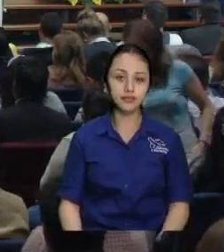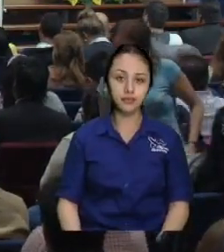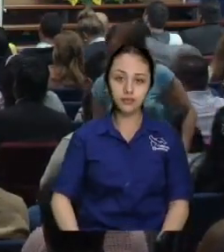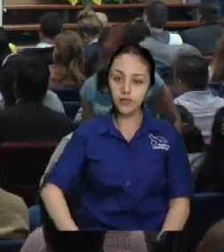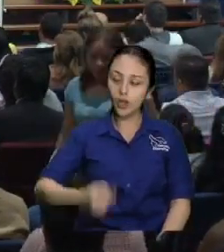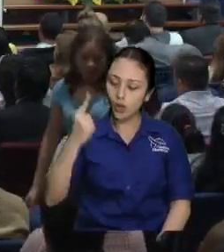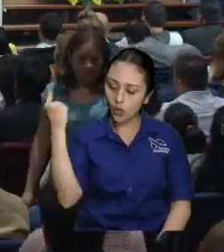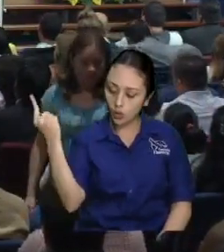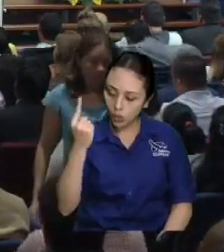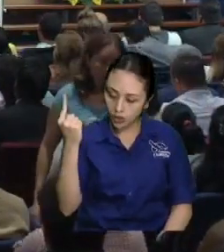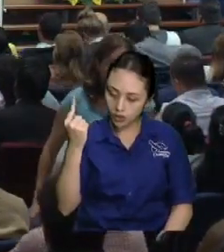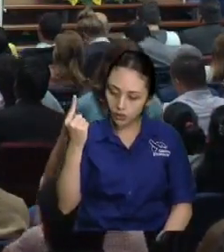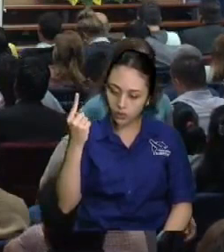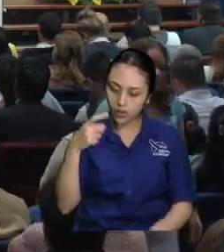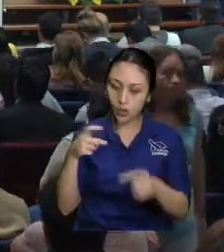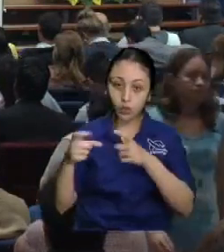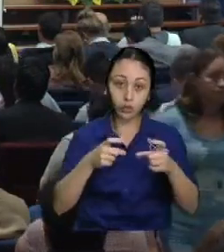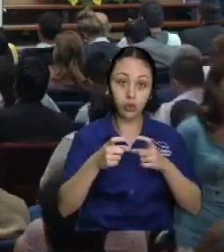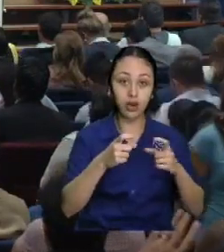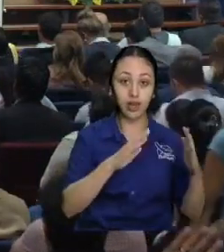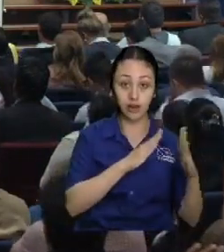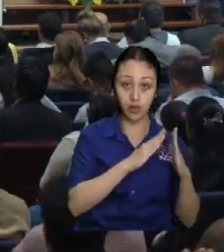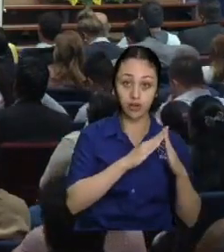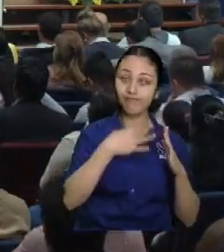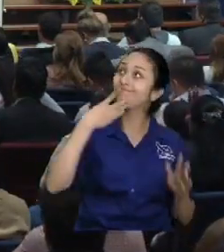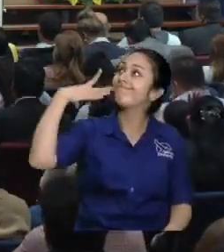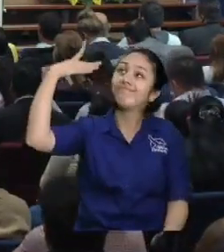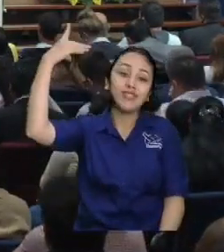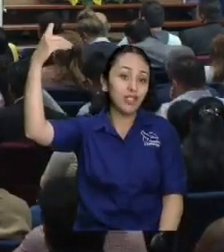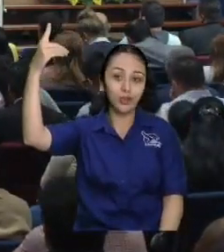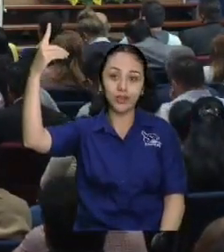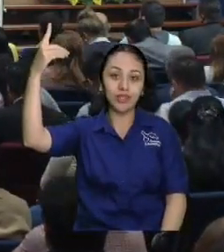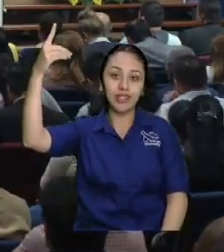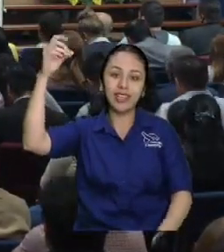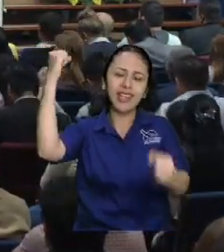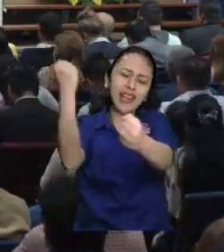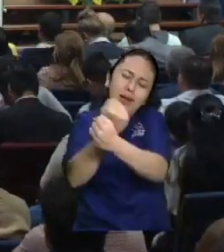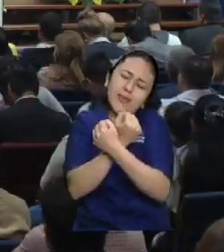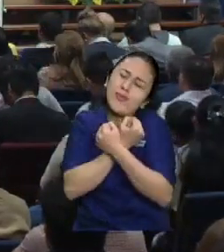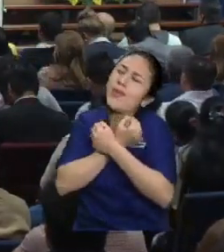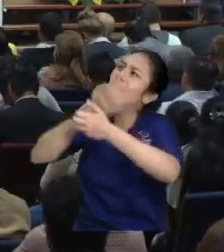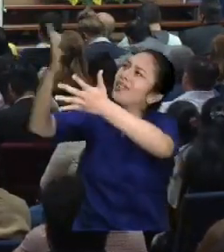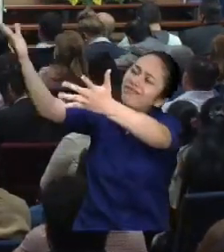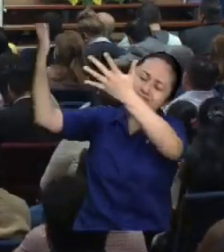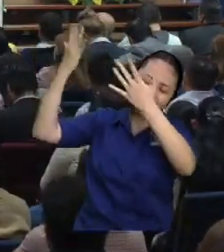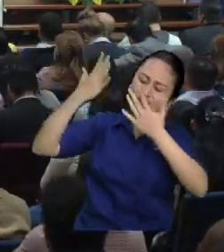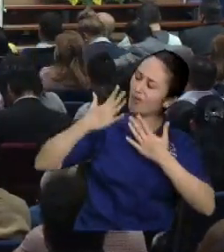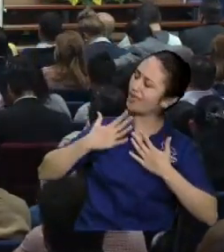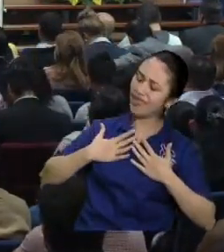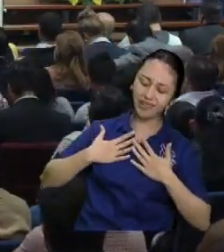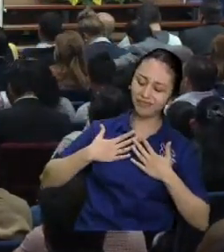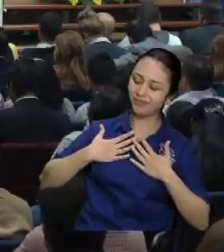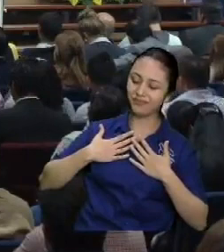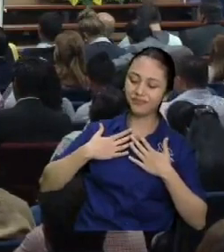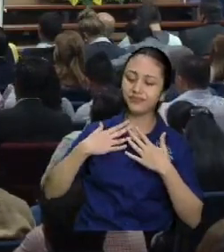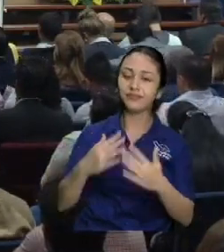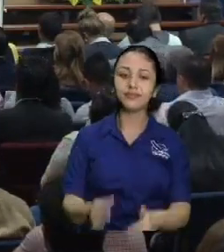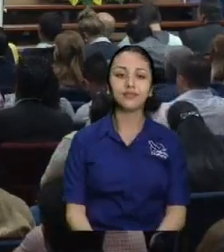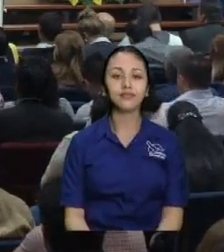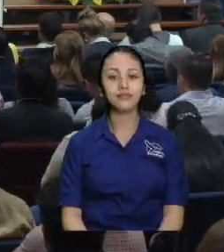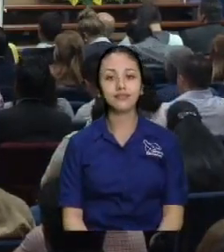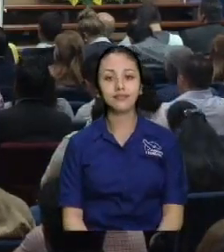hogar es Dios y el amor que Él derrama sobre nosotros. Si no, por tantas injusticias, a ver cómo estaríamos,